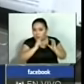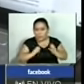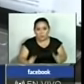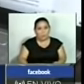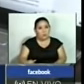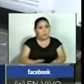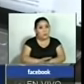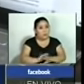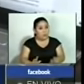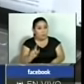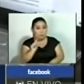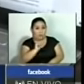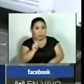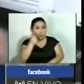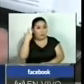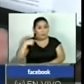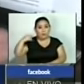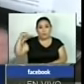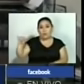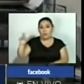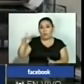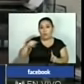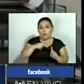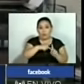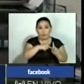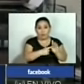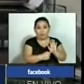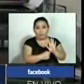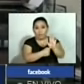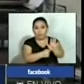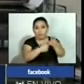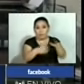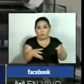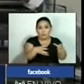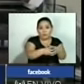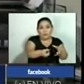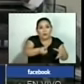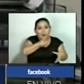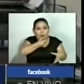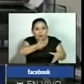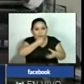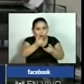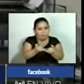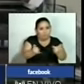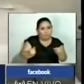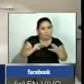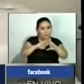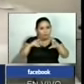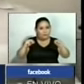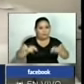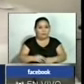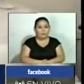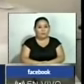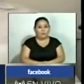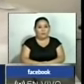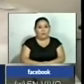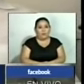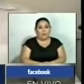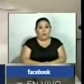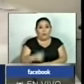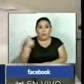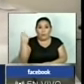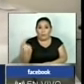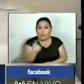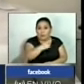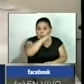gubernamentales. Según explica Julio López, representante de la Organización Periodistas Independientes de Nicaragua. Sencillamente son